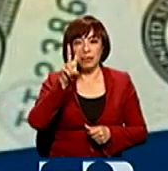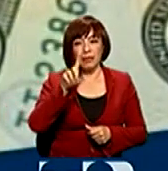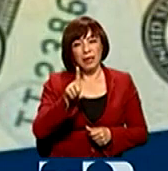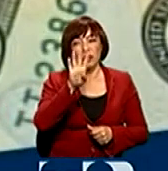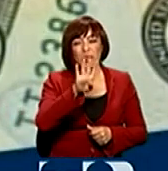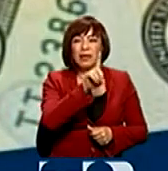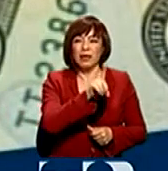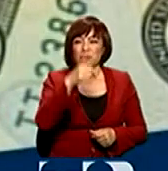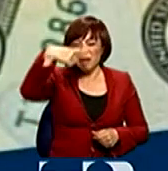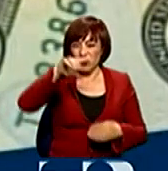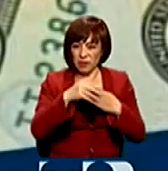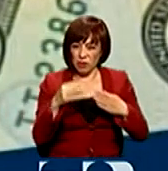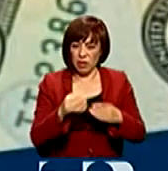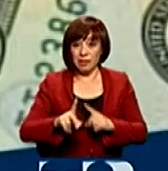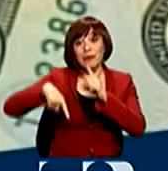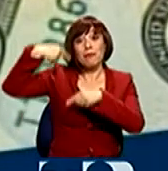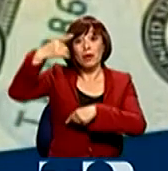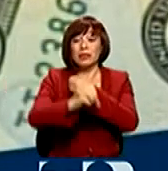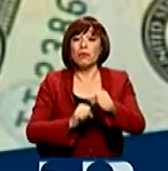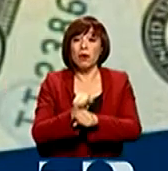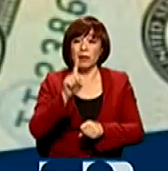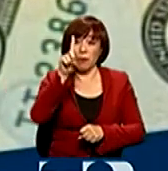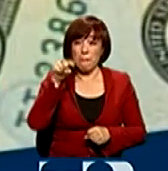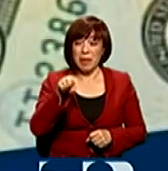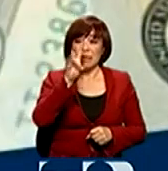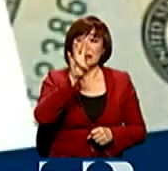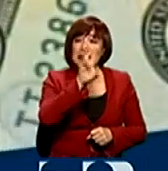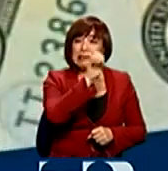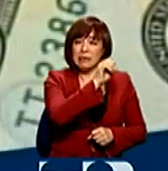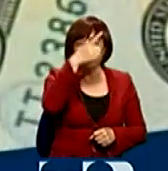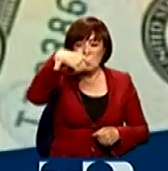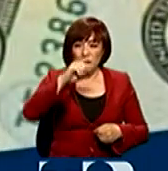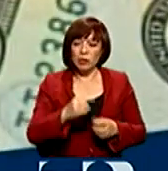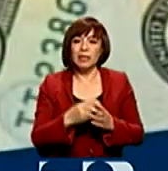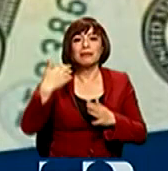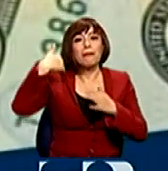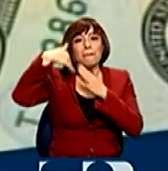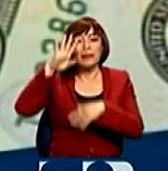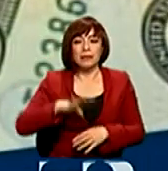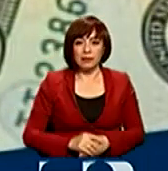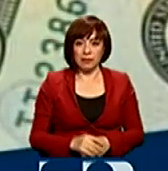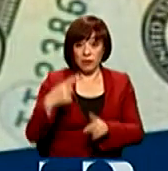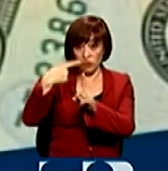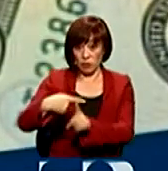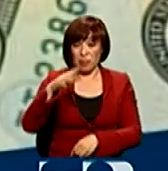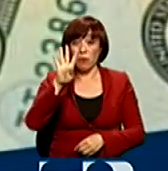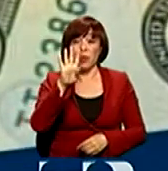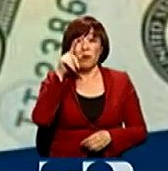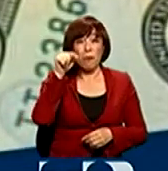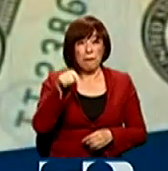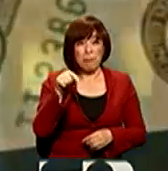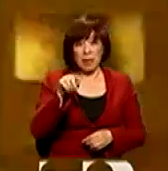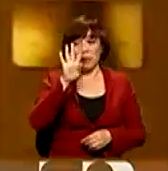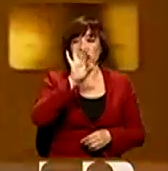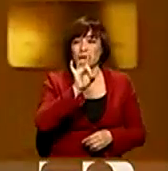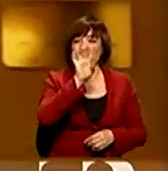para el siguiente año calcula destinar 1.700 millones más, es decir, 4.841 millones de